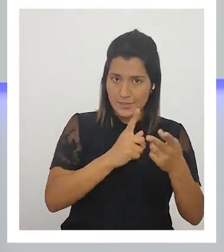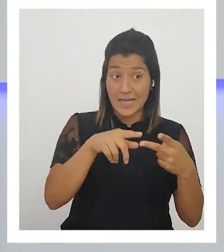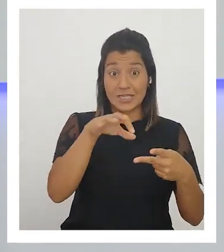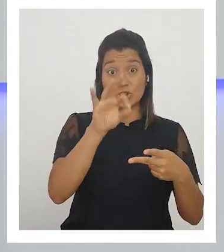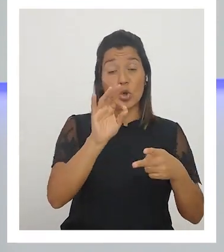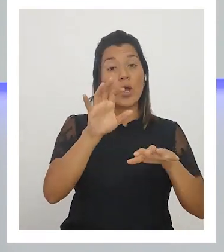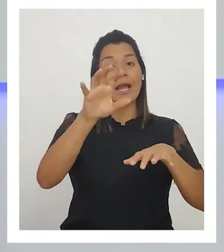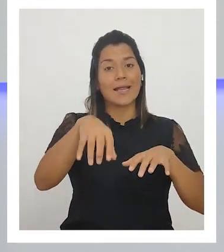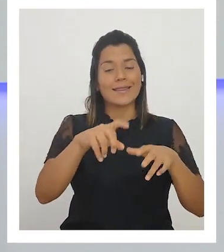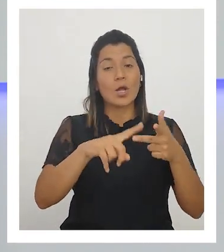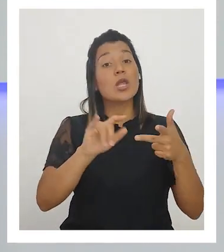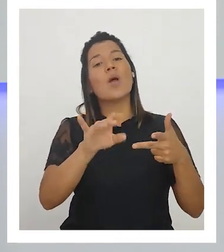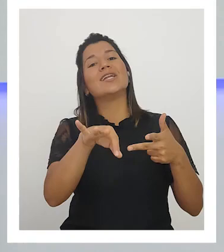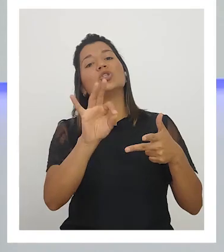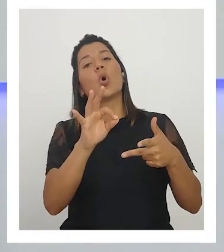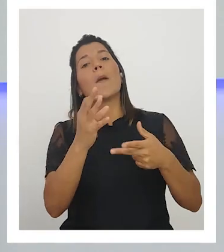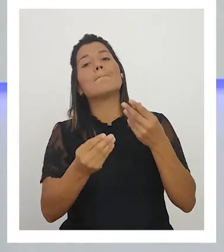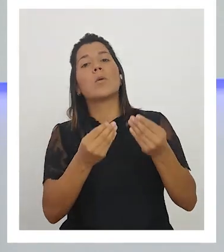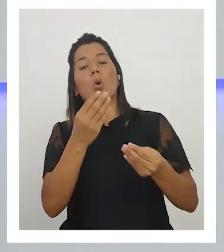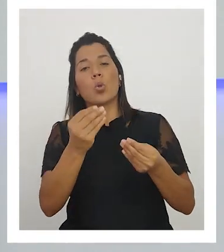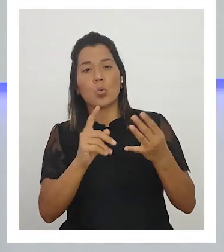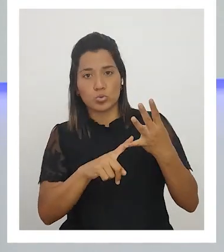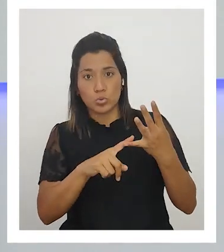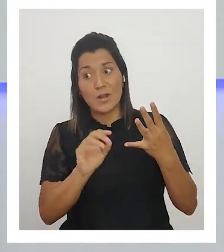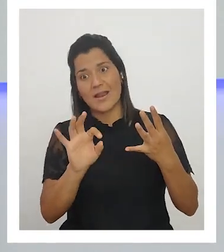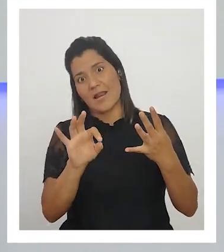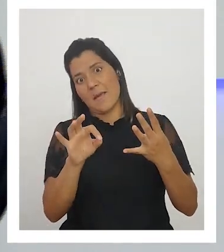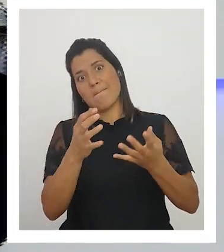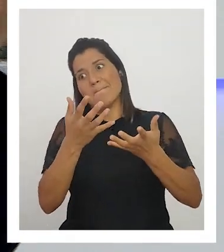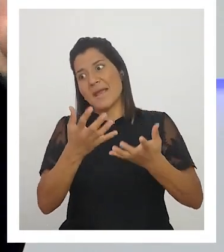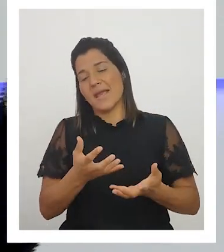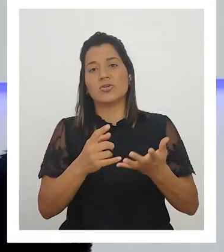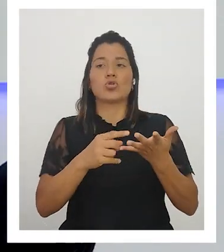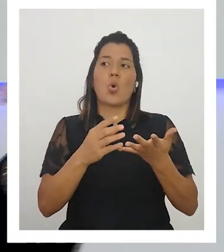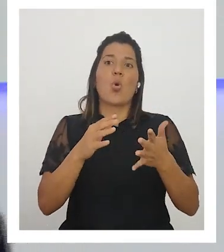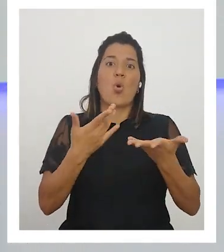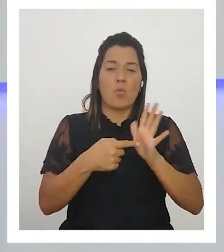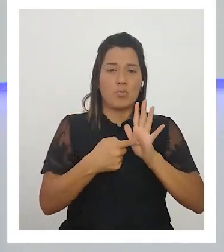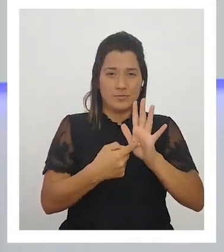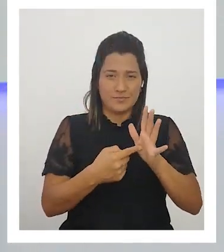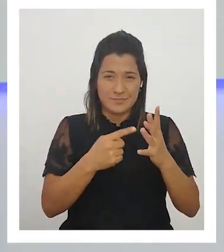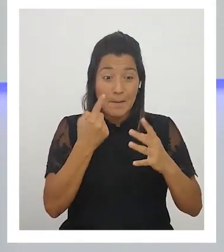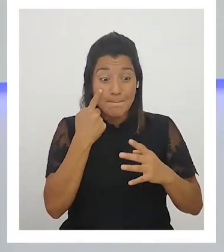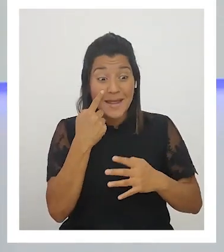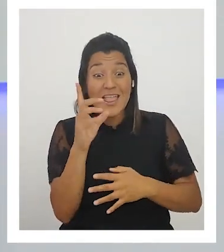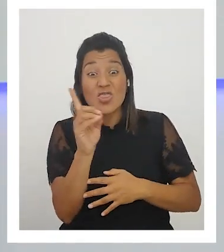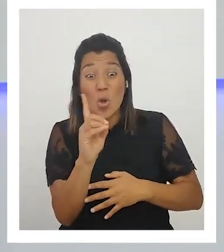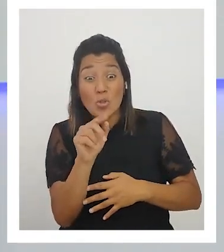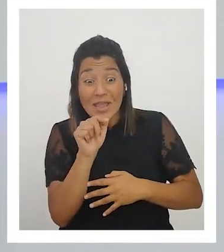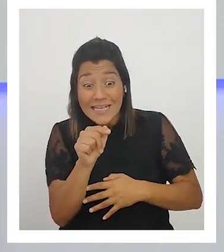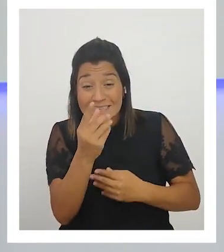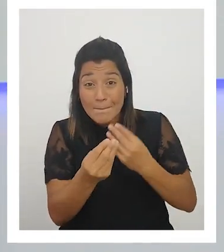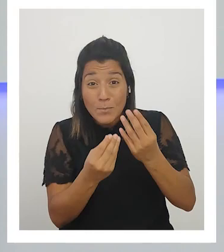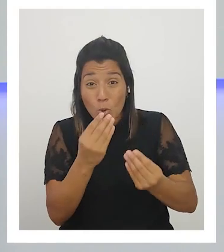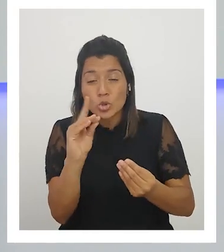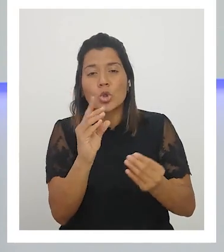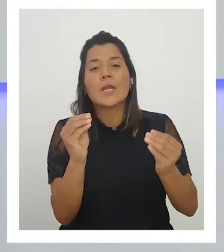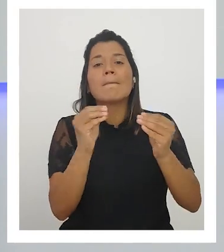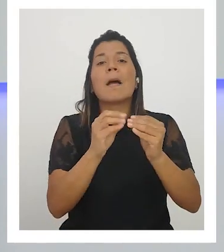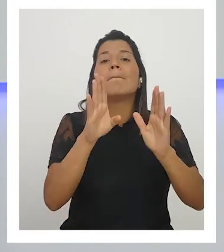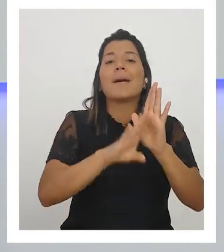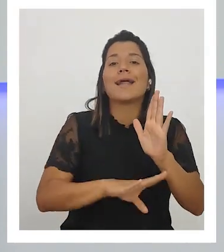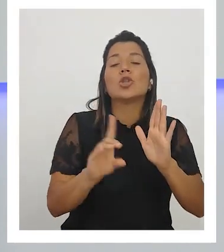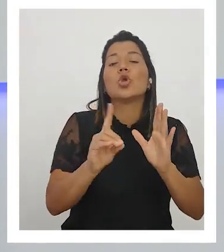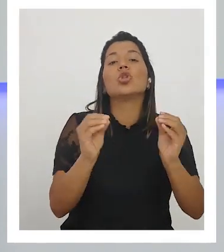quieran, así como el producto y la presentación, ver dónde es más barato y dónde es más caro. Y ahí se lo dice con